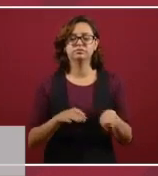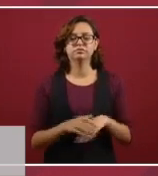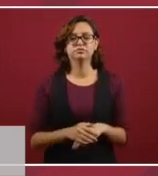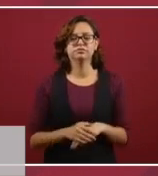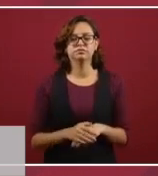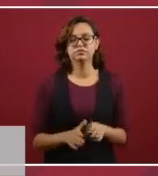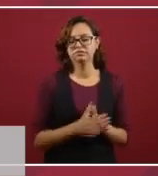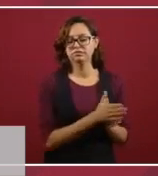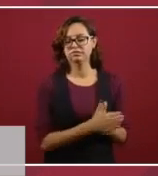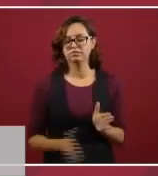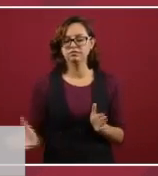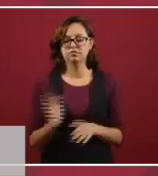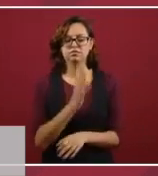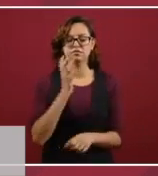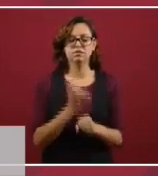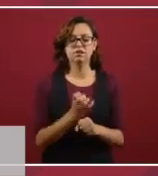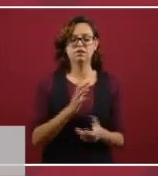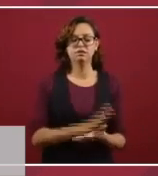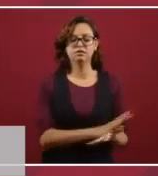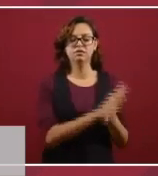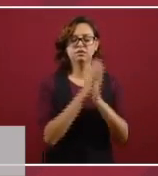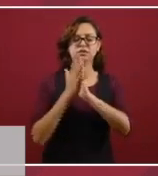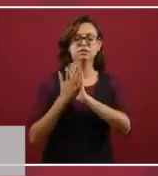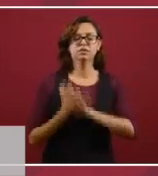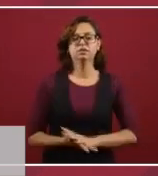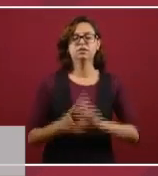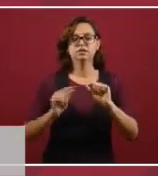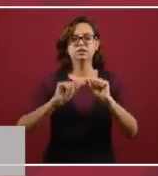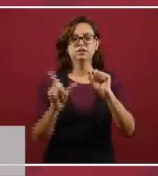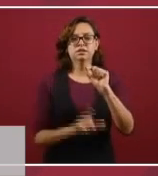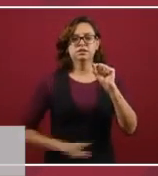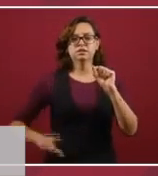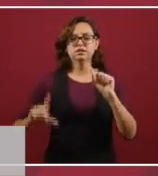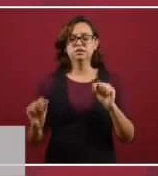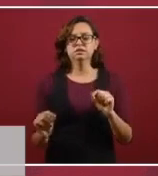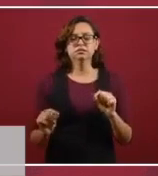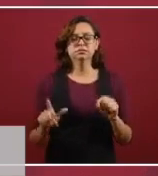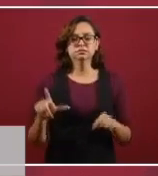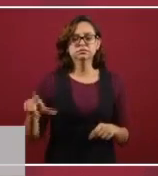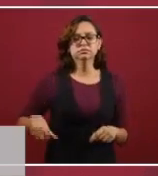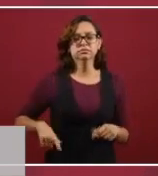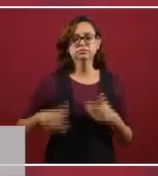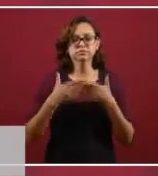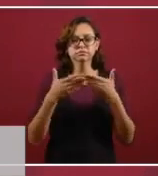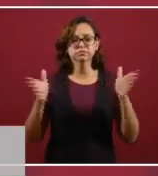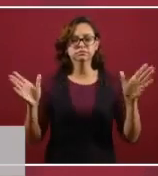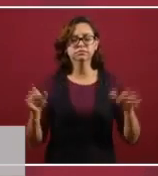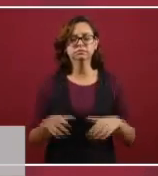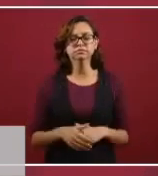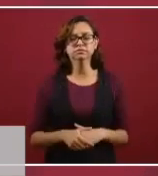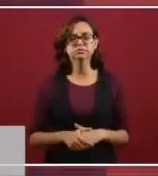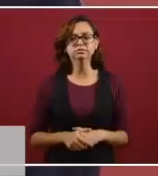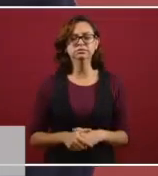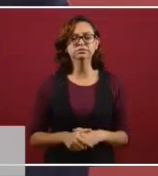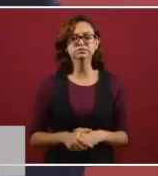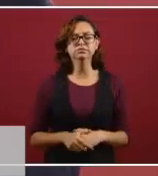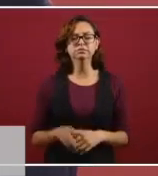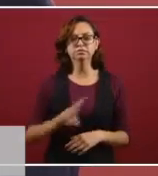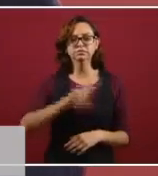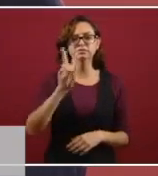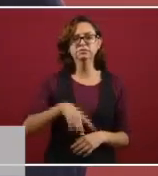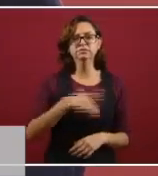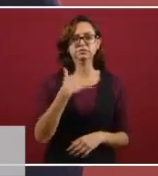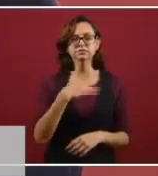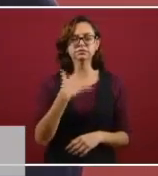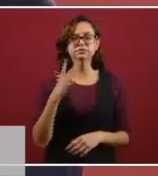cultura, con publicaciones en el Fondo de Cultura Económica, la Cartilla Moral y ahora el Plan de Desarrollo, y tiene como base que el Estado promueve el